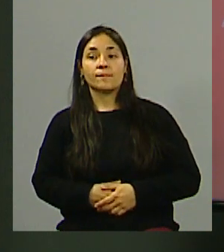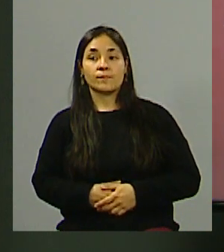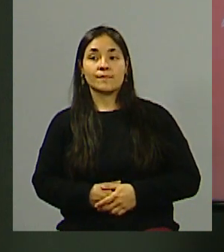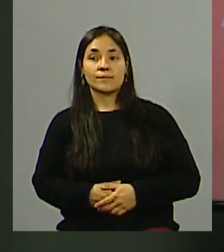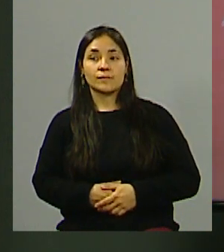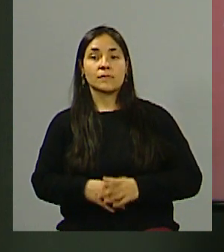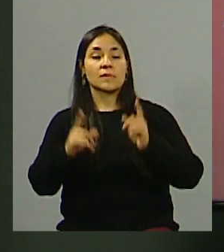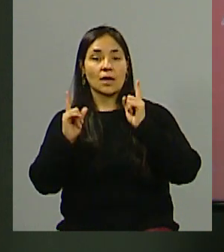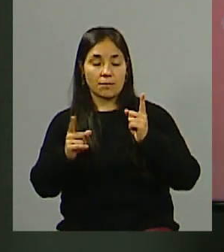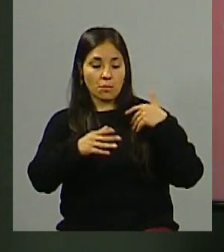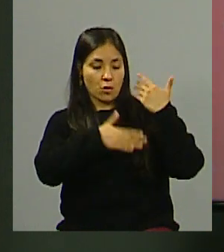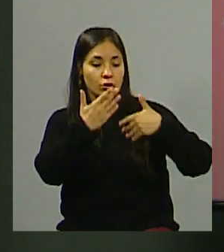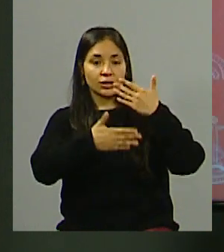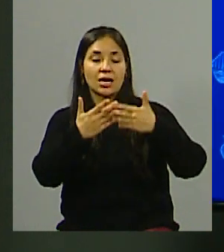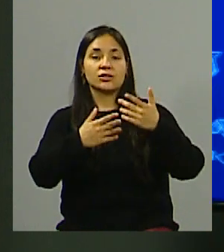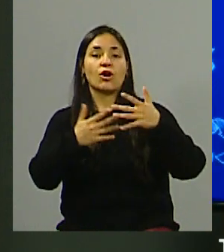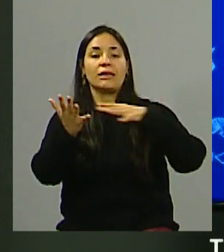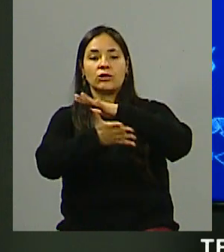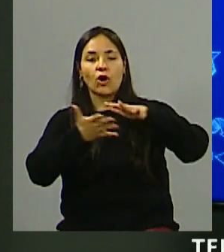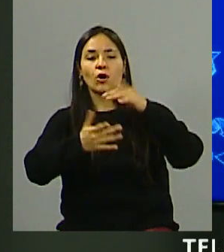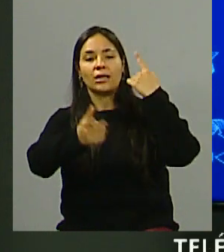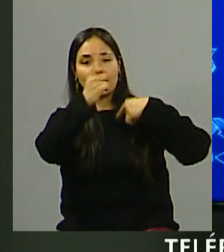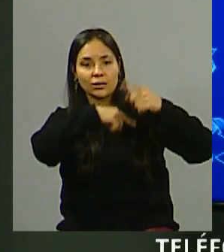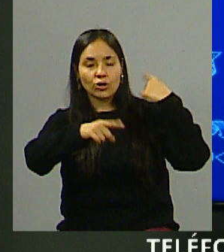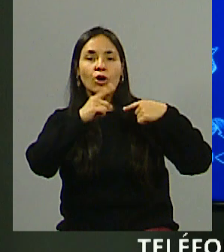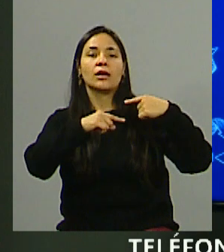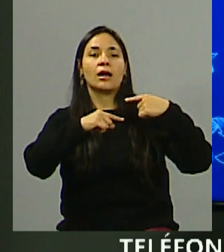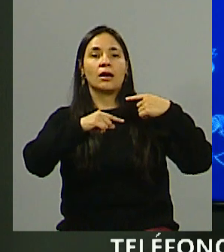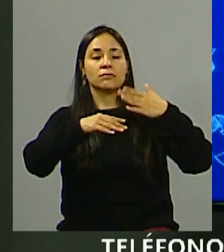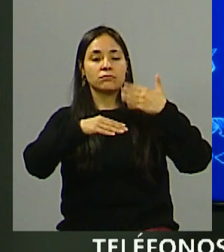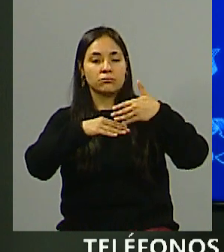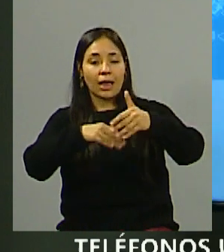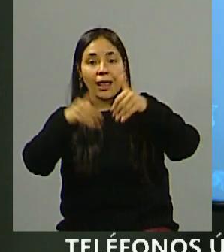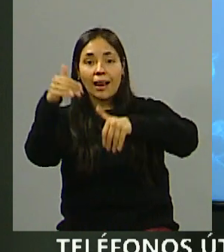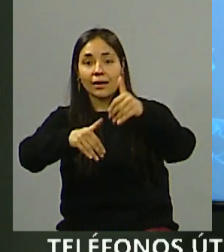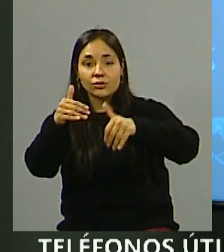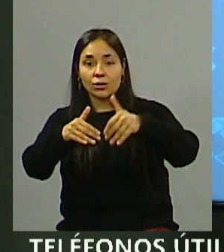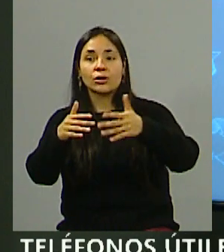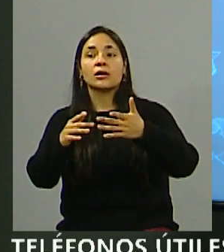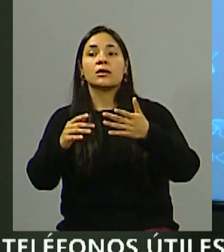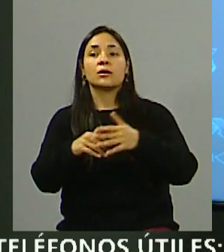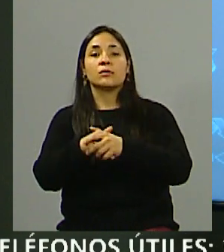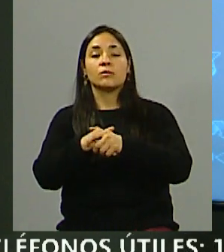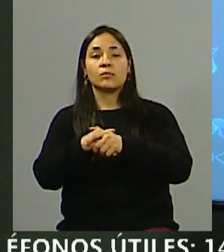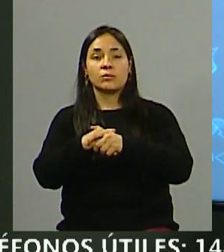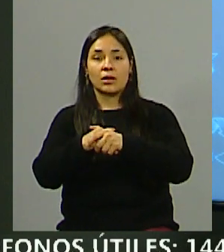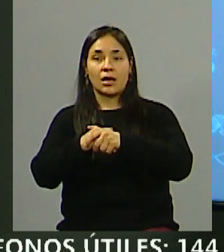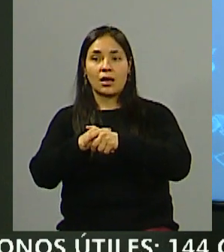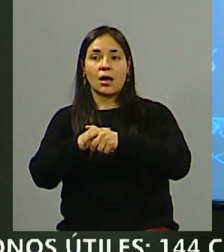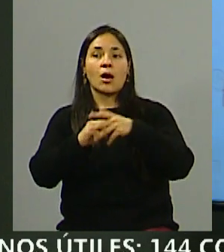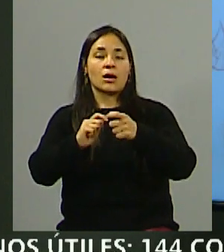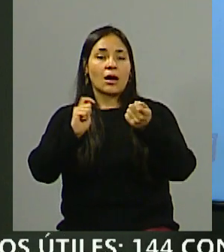cosa, los procesos sociohistóricos que derivan en elecciones son modificables limitadamente en el marco de una campaña